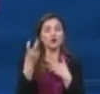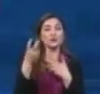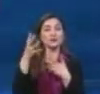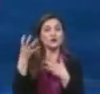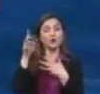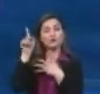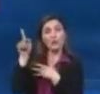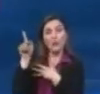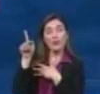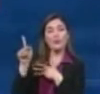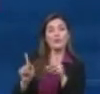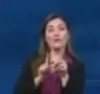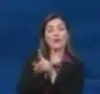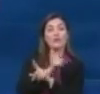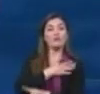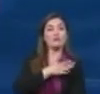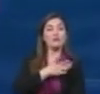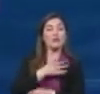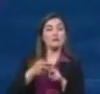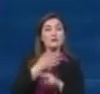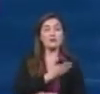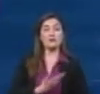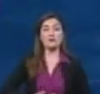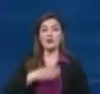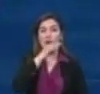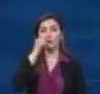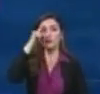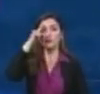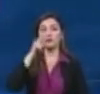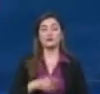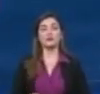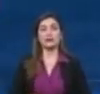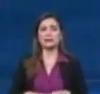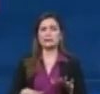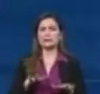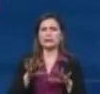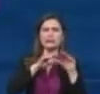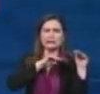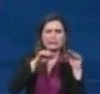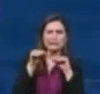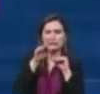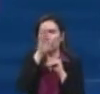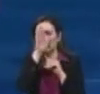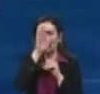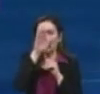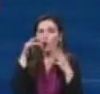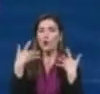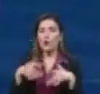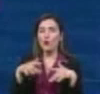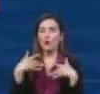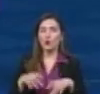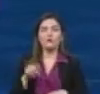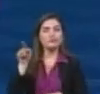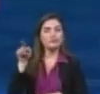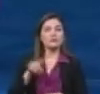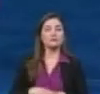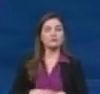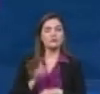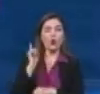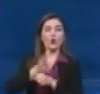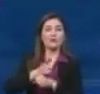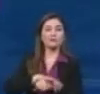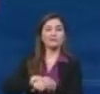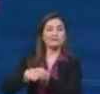fue Pablo Romero, hombre de confianza del expresidente Correa, salpicado por el escándalo de espionaje de Hacking Team, hoy con orden